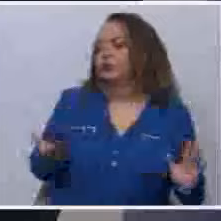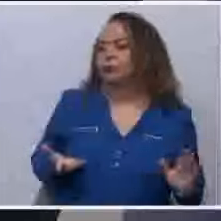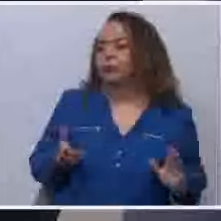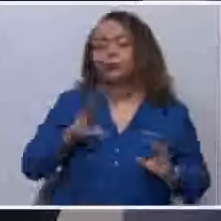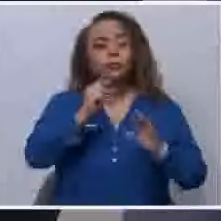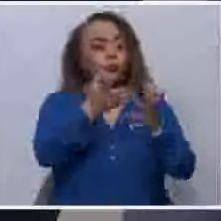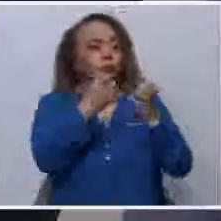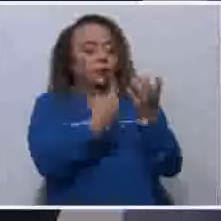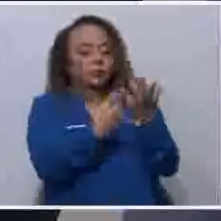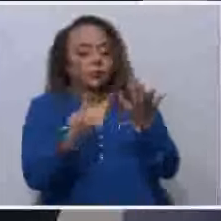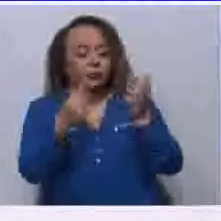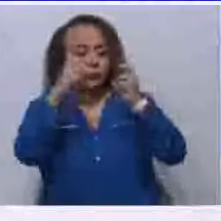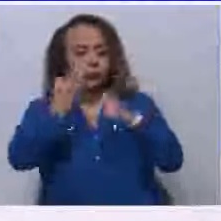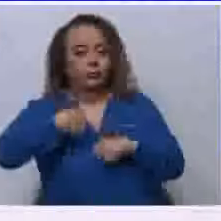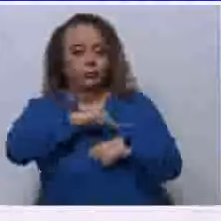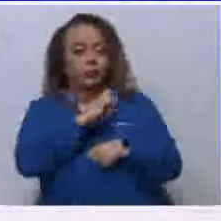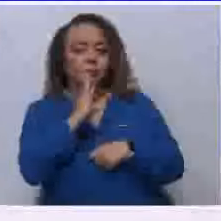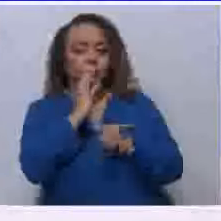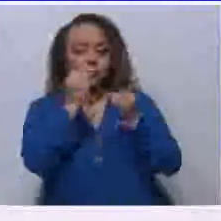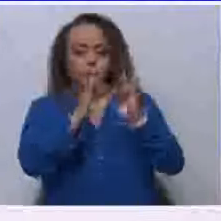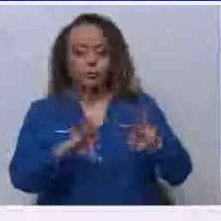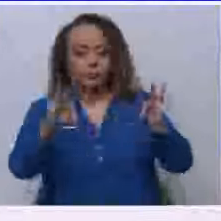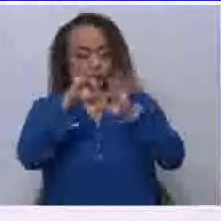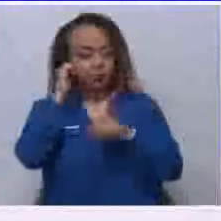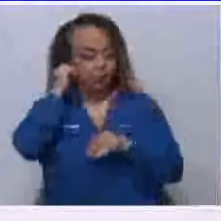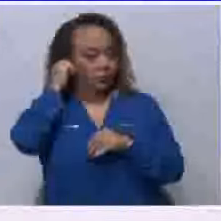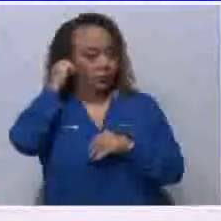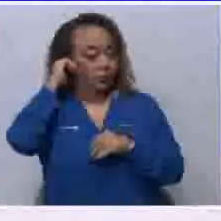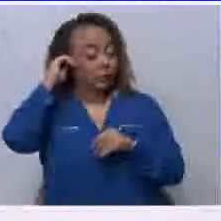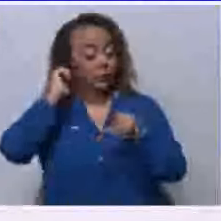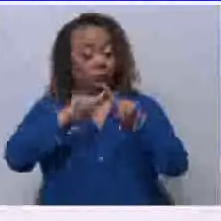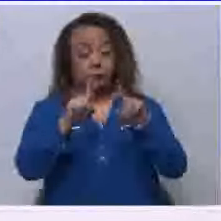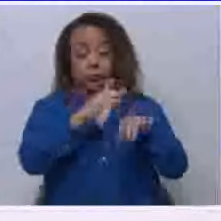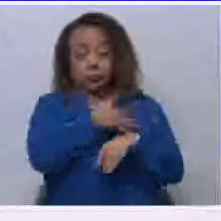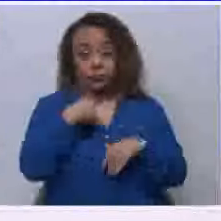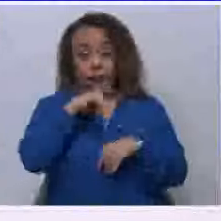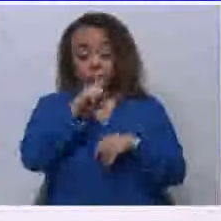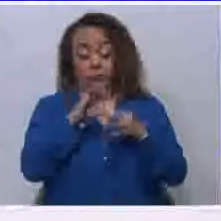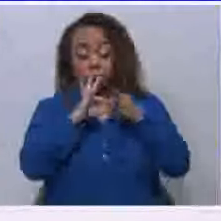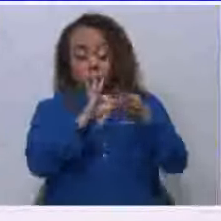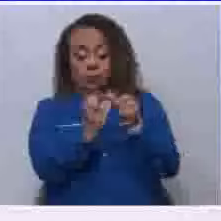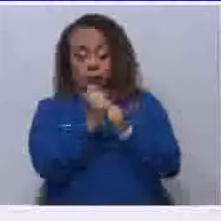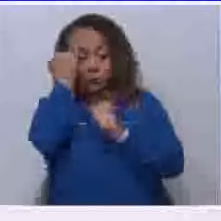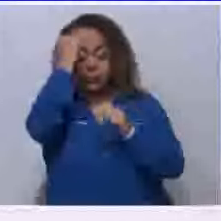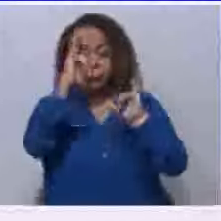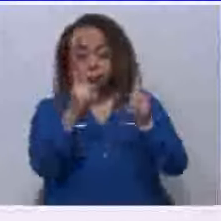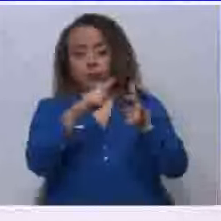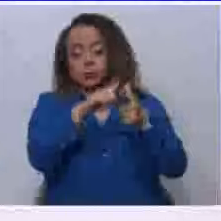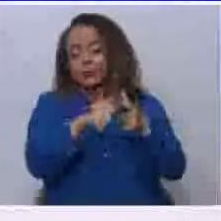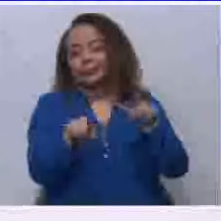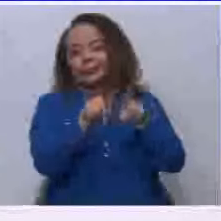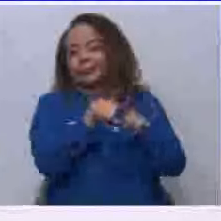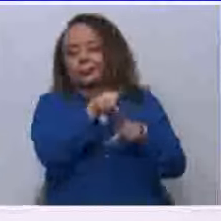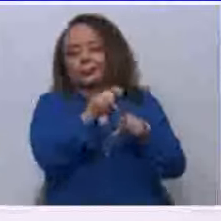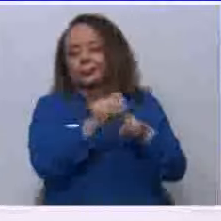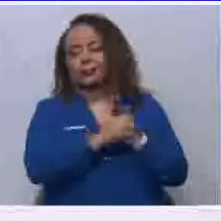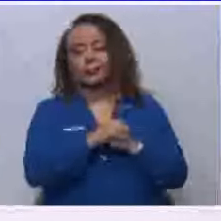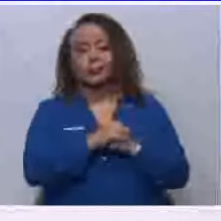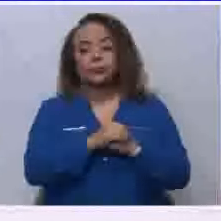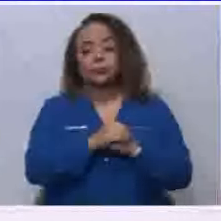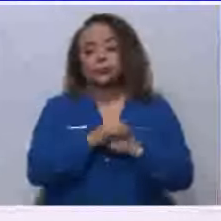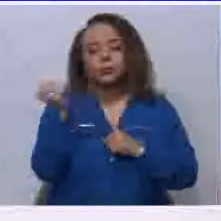sacar de la cuestión que estamos conversando, es muy importante, pero el gusto tiene que estar anudado a una idea de juego. Claro. Entonces, tampoco vas a poner un